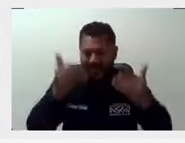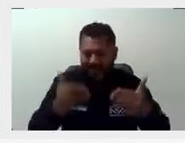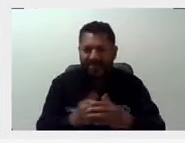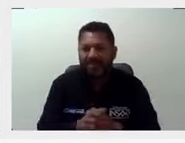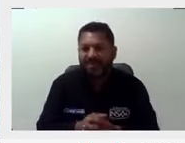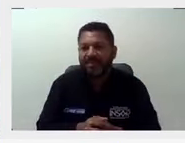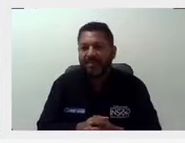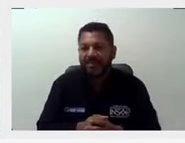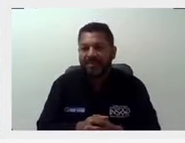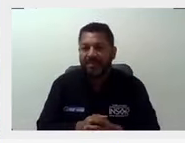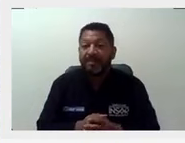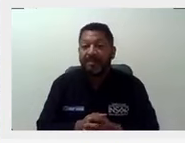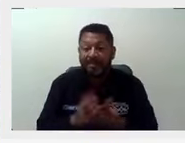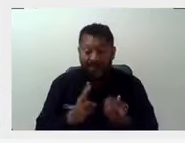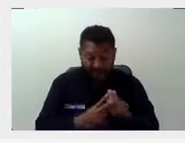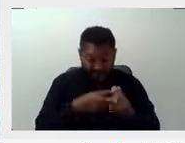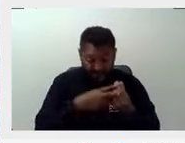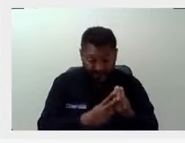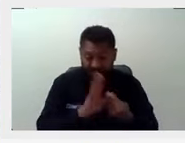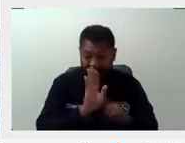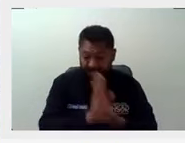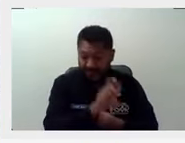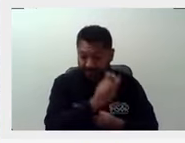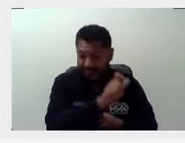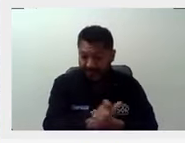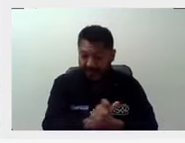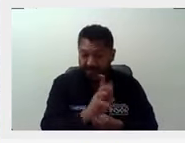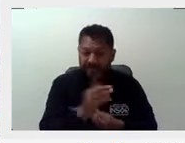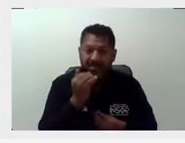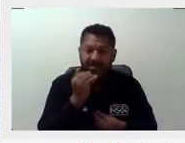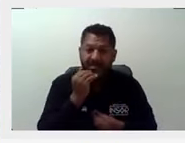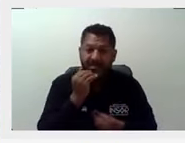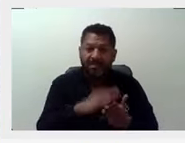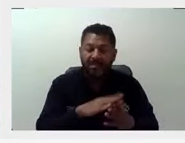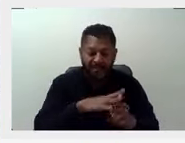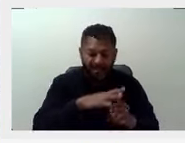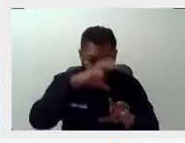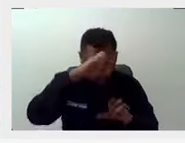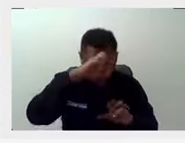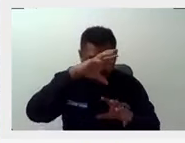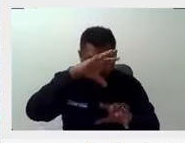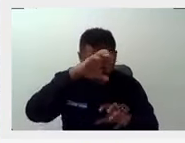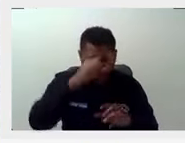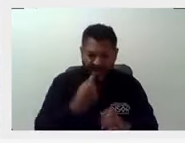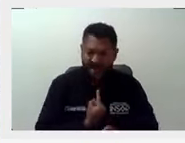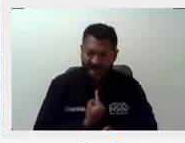herramientas específicas para personas con trastorno del espectro autista, hay cuentos